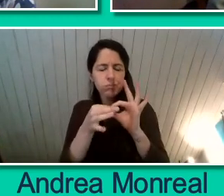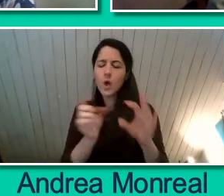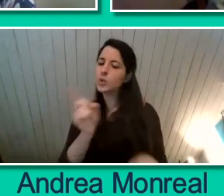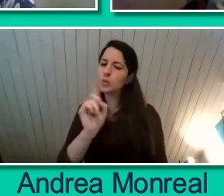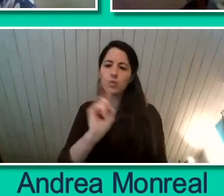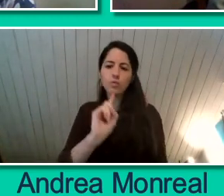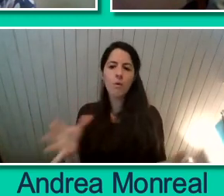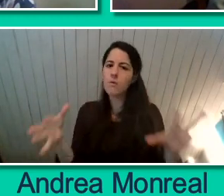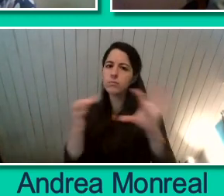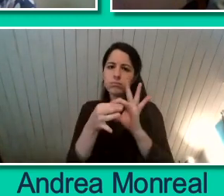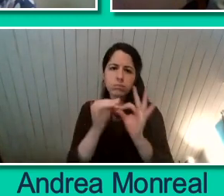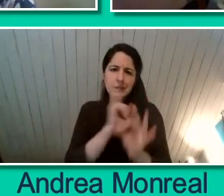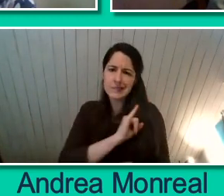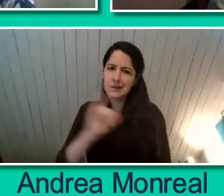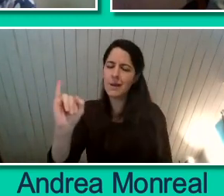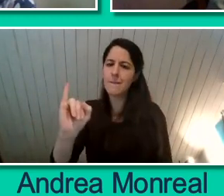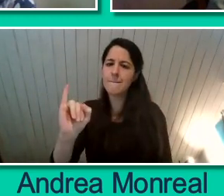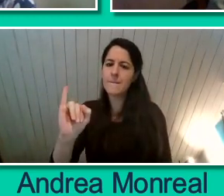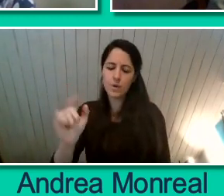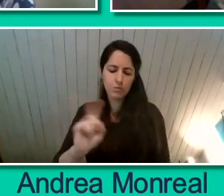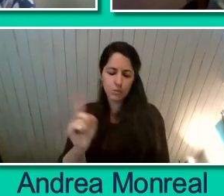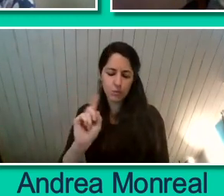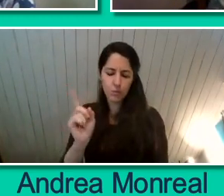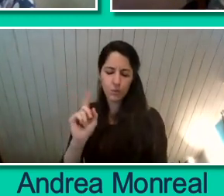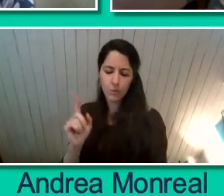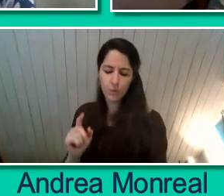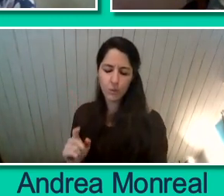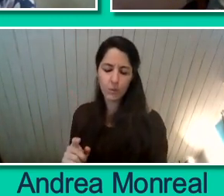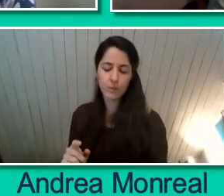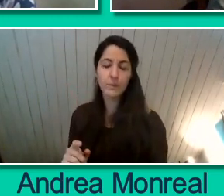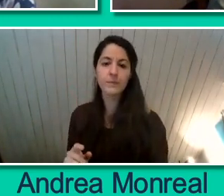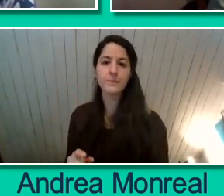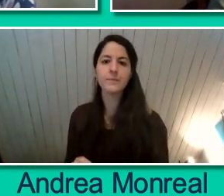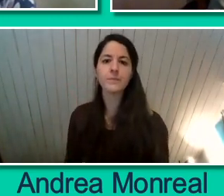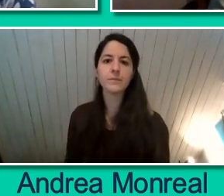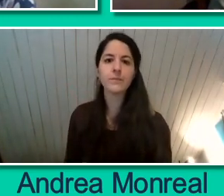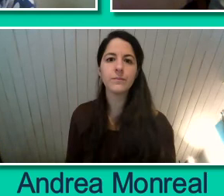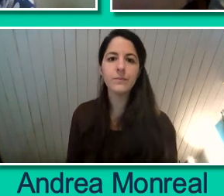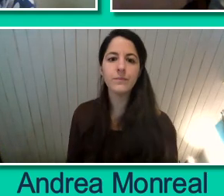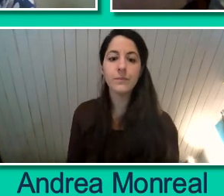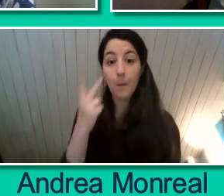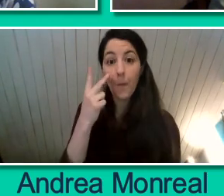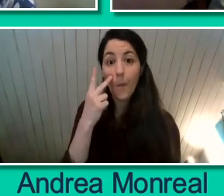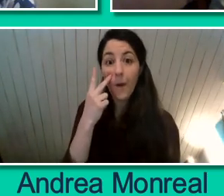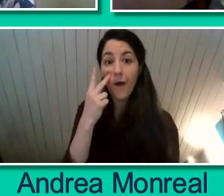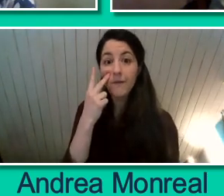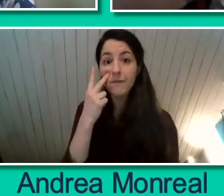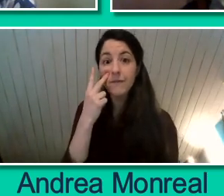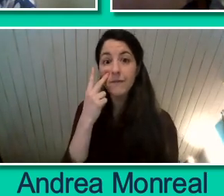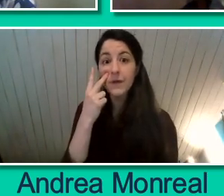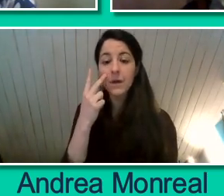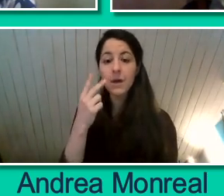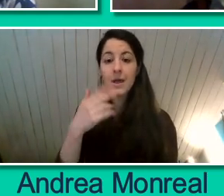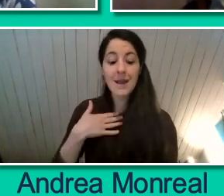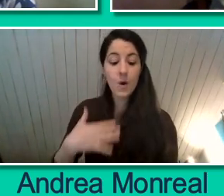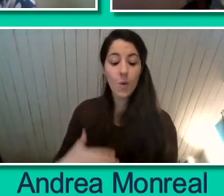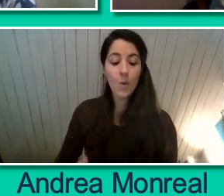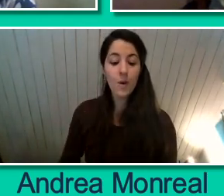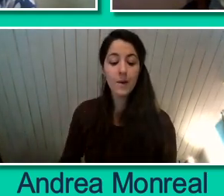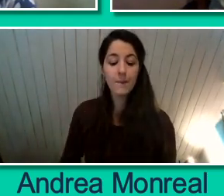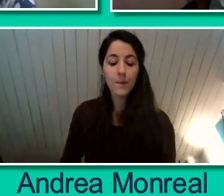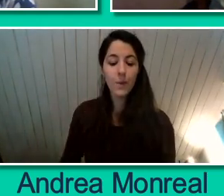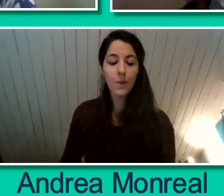tienen que ver con hormonas. Vamos a ver, en el cuerpo hay tejidos que tienen